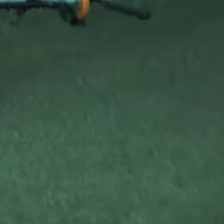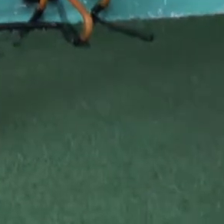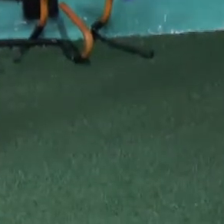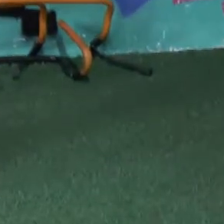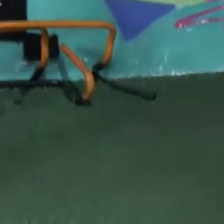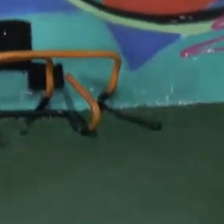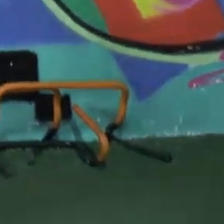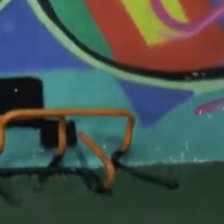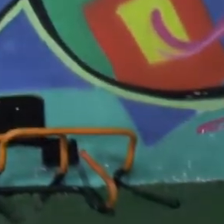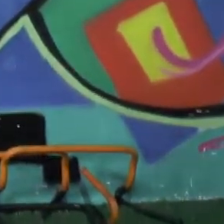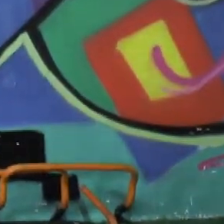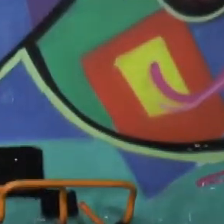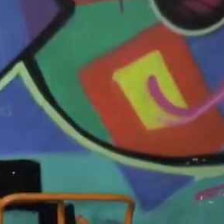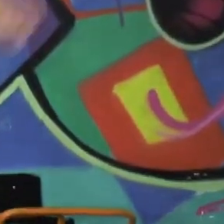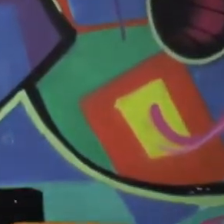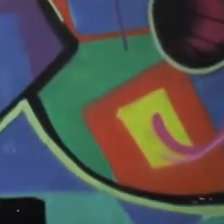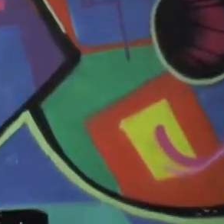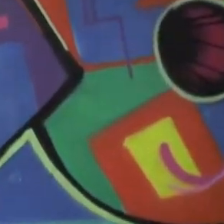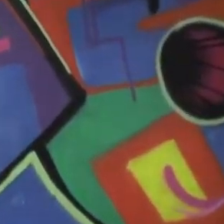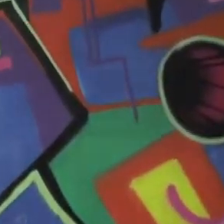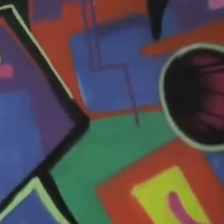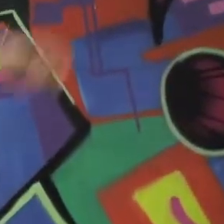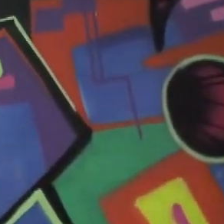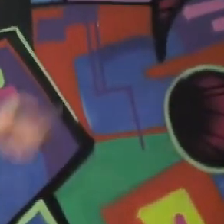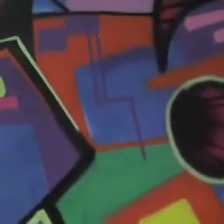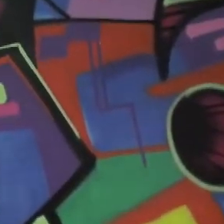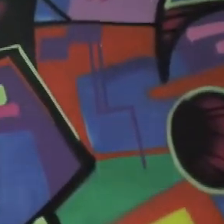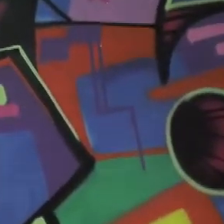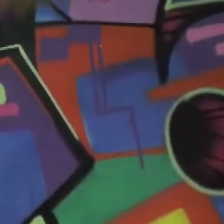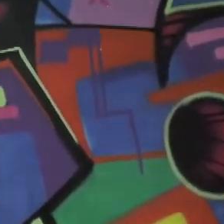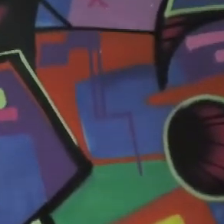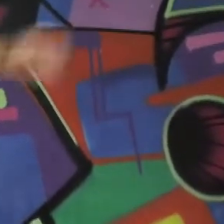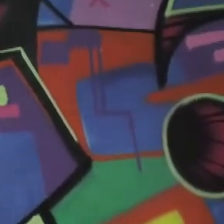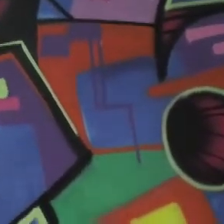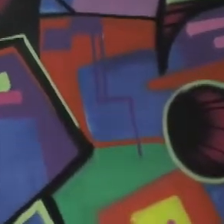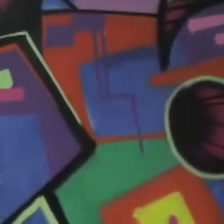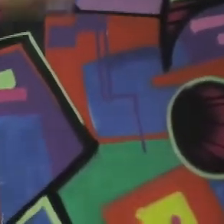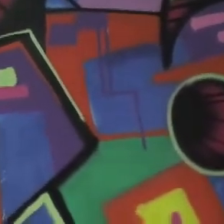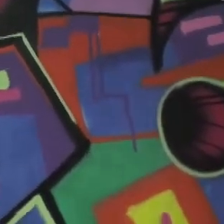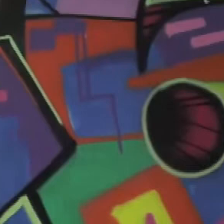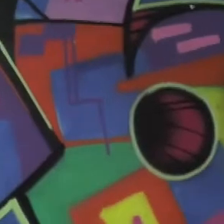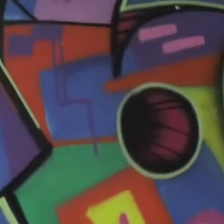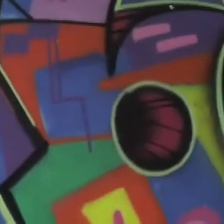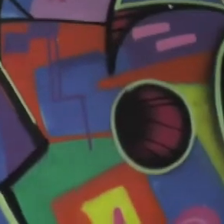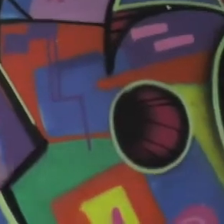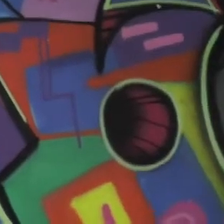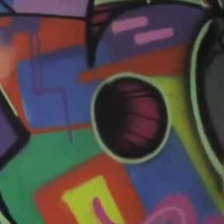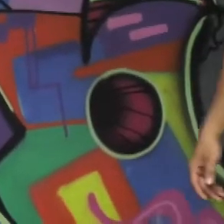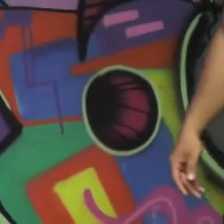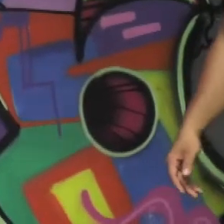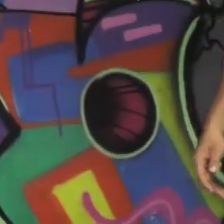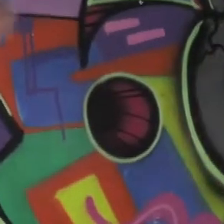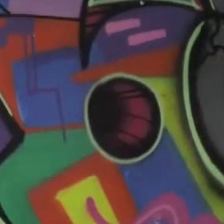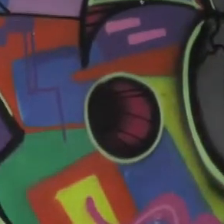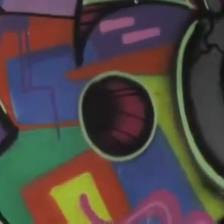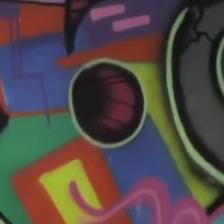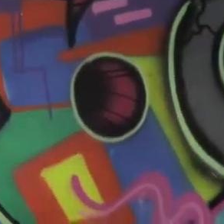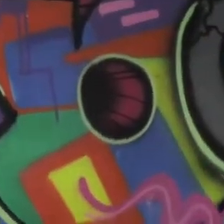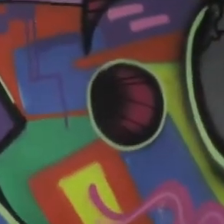se ejecutan constantemente rápido y a la capacidad de cada uno. Listo, vamos, dale. Eso.